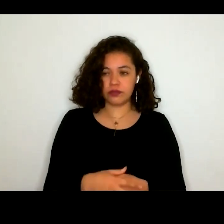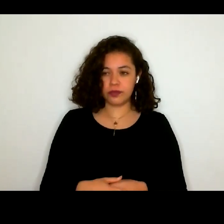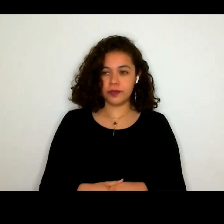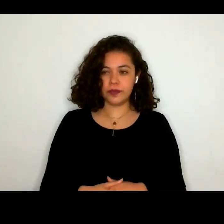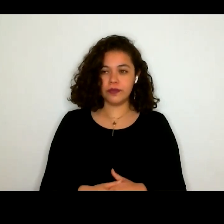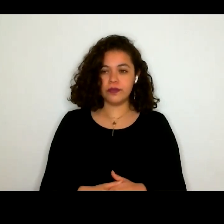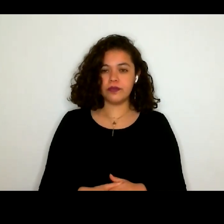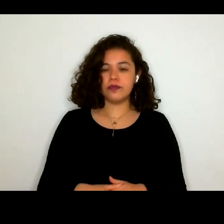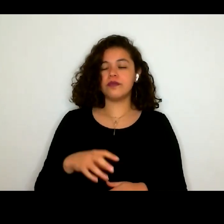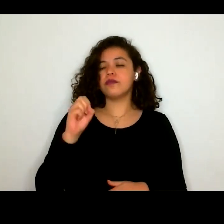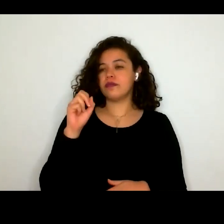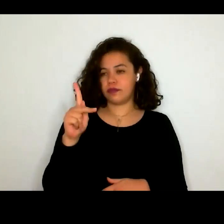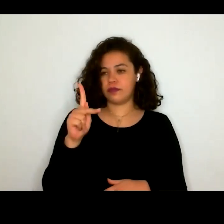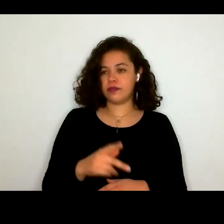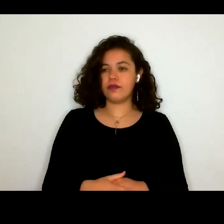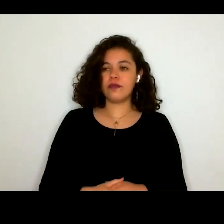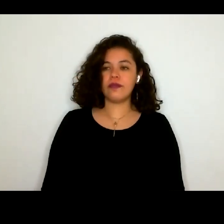Ok.